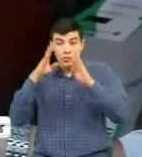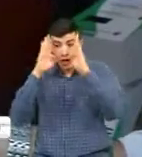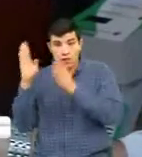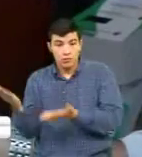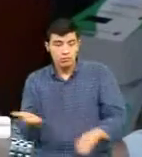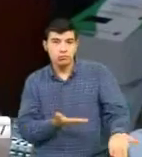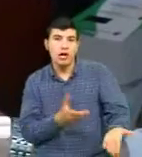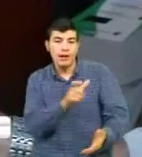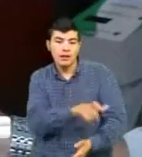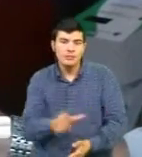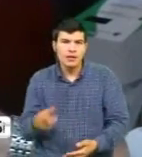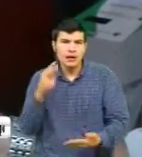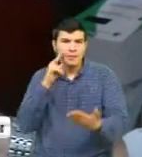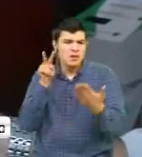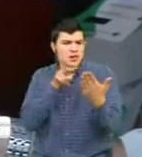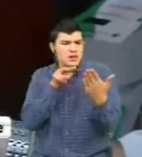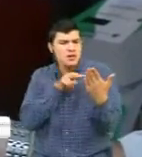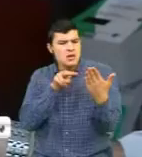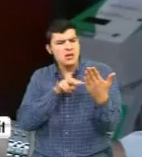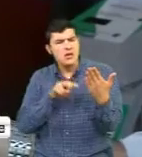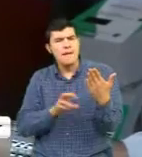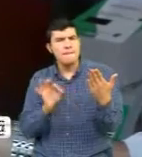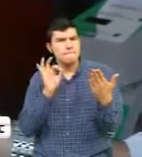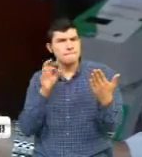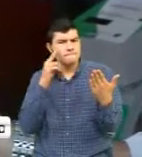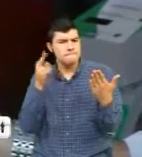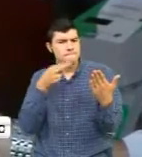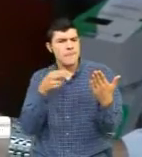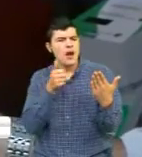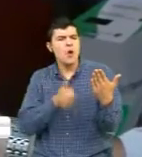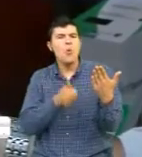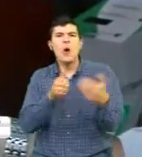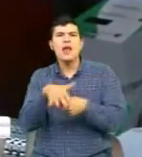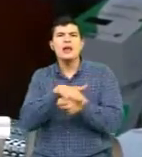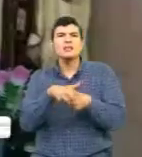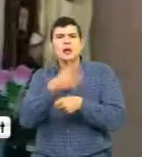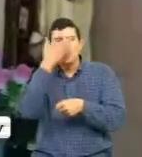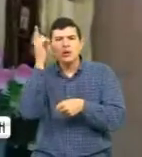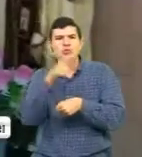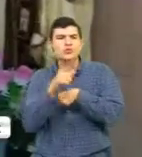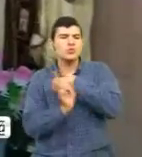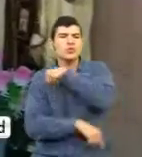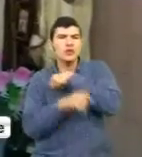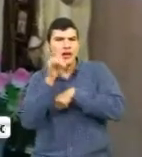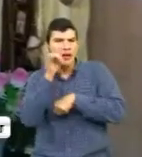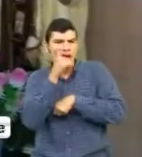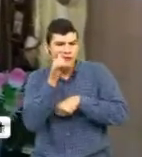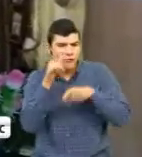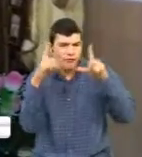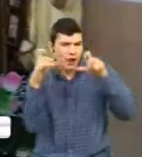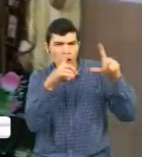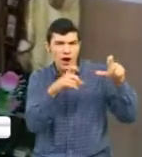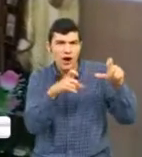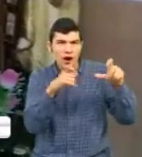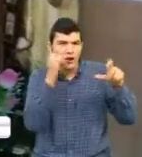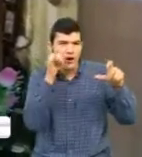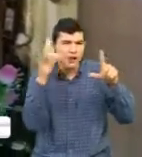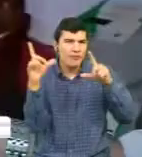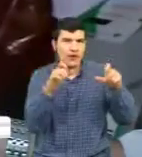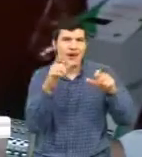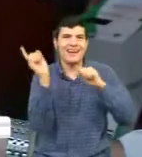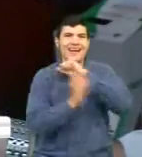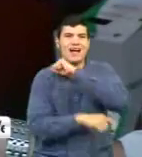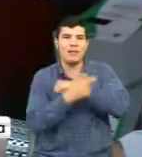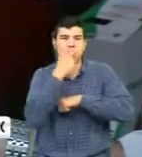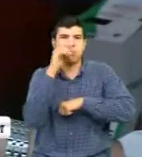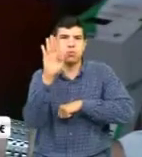mirando muy bien la infracción el foto comparendo a ver qué anomalía